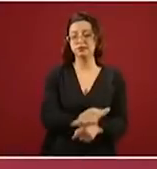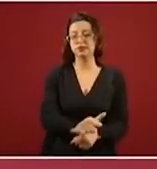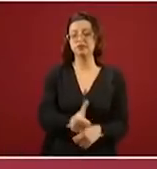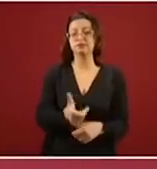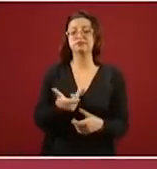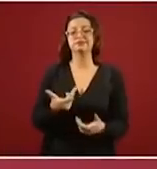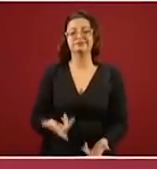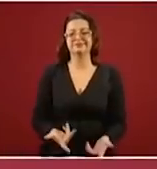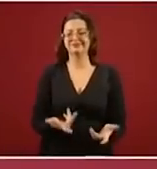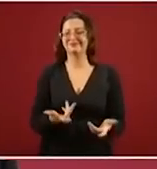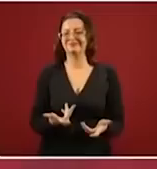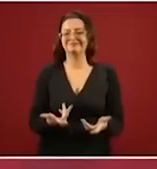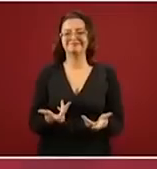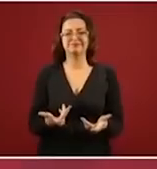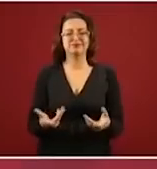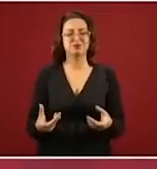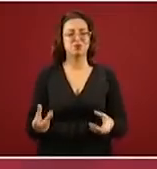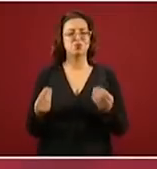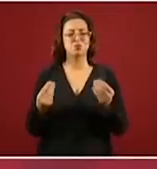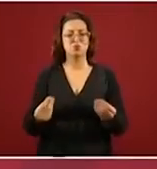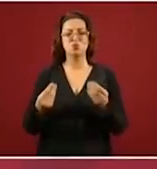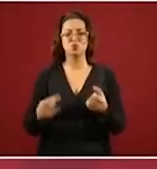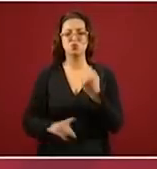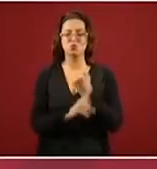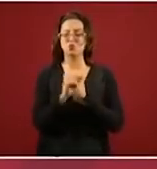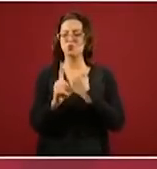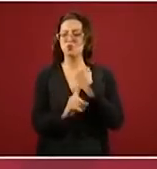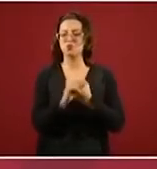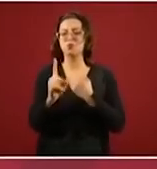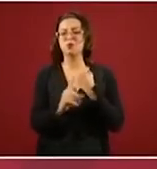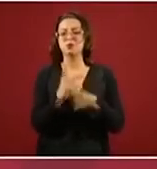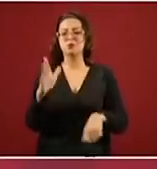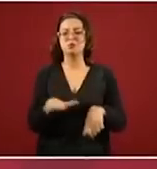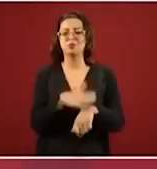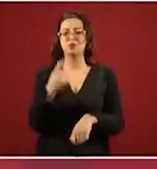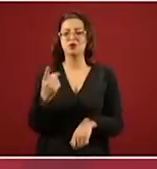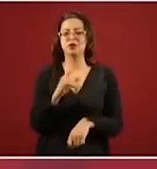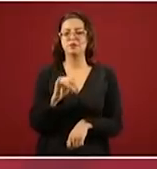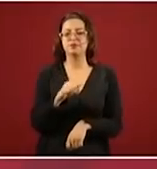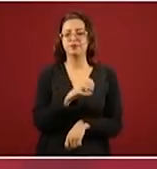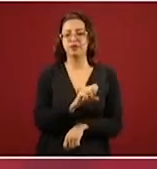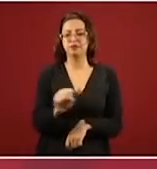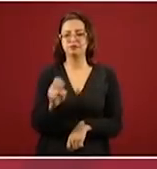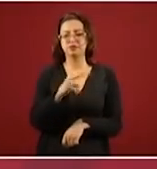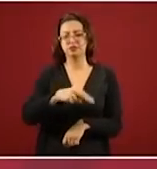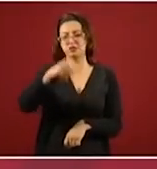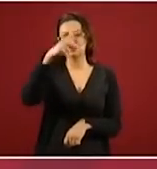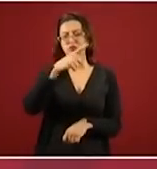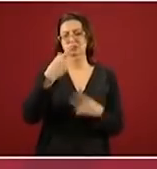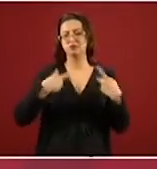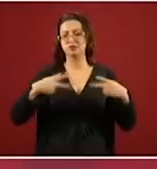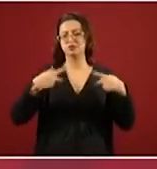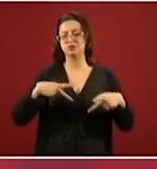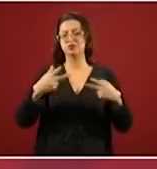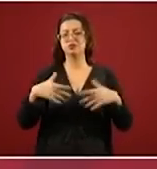creció mucho el número de derechohabientes del seguro en el norte